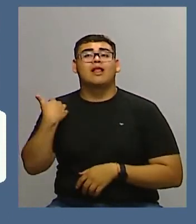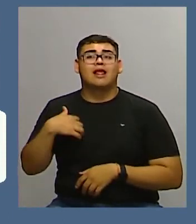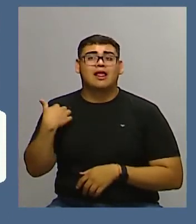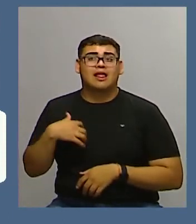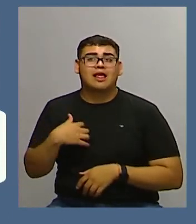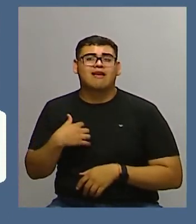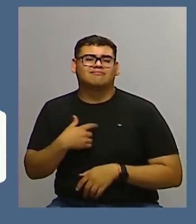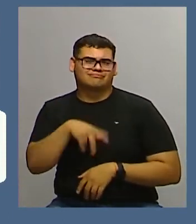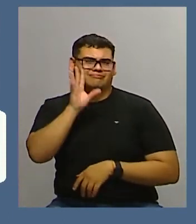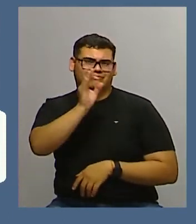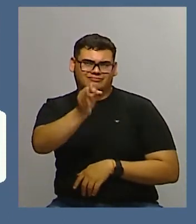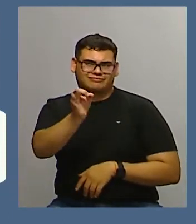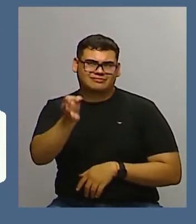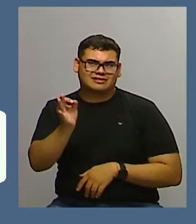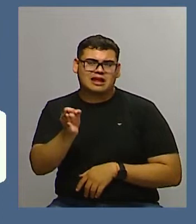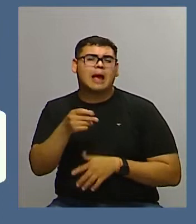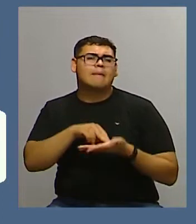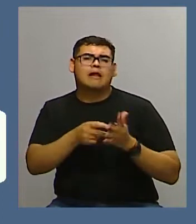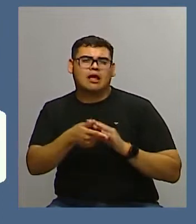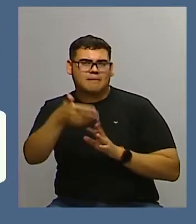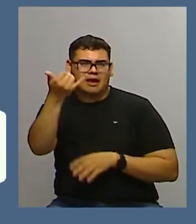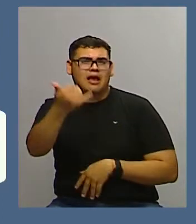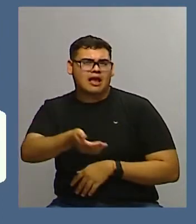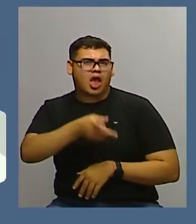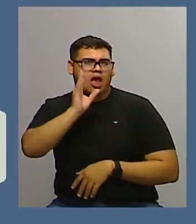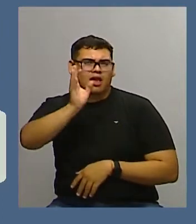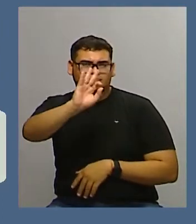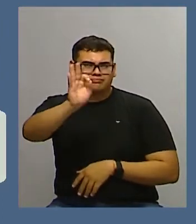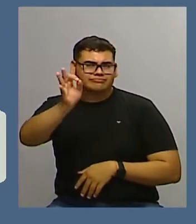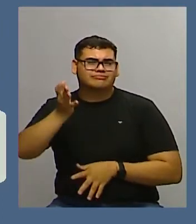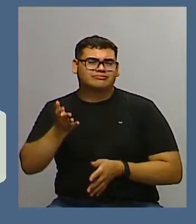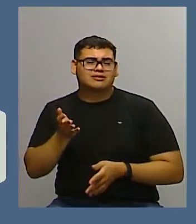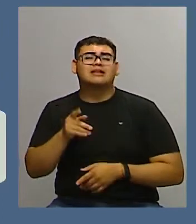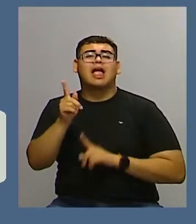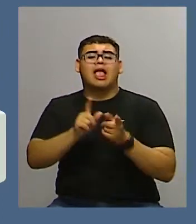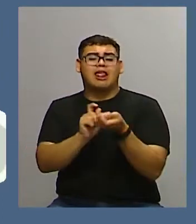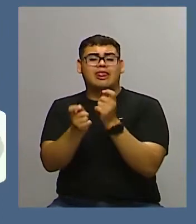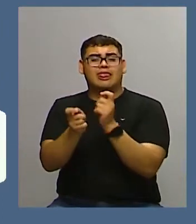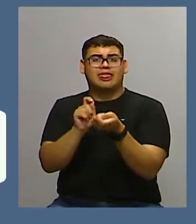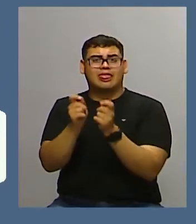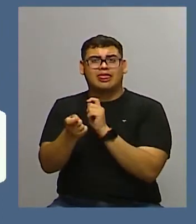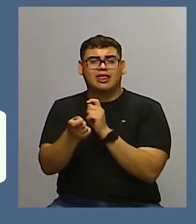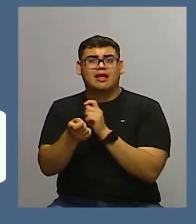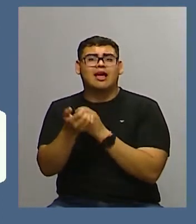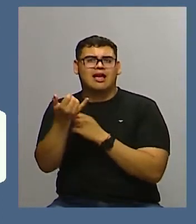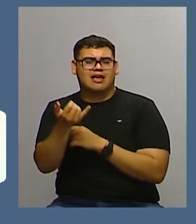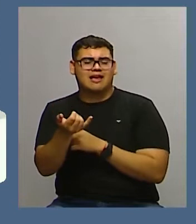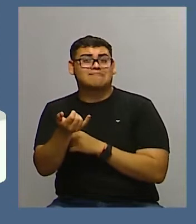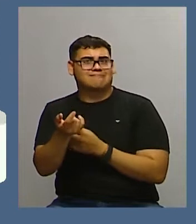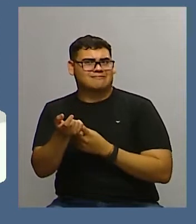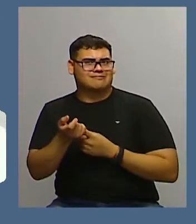claro cuáles son, de alguna manera, las problemáticas que tiene que enfrentar, que tiene que modificar, que tiene que ajustar para